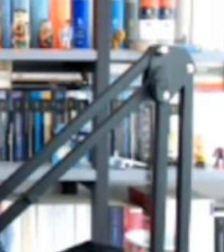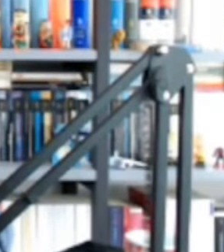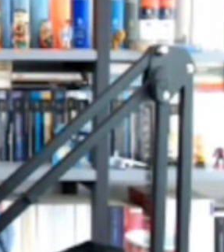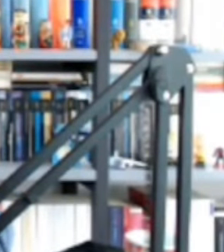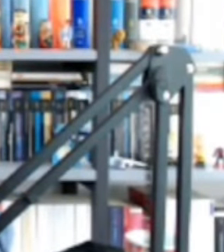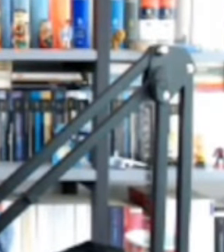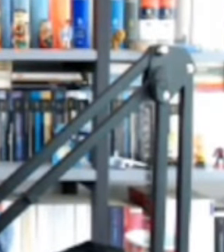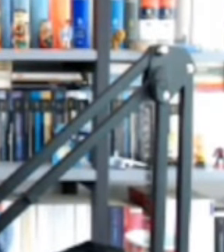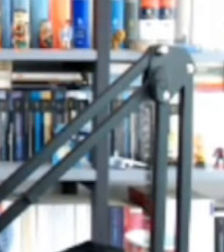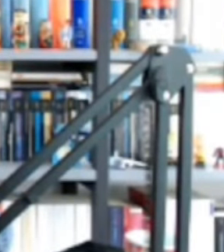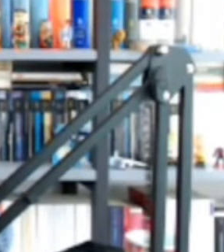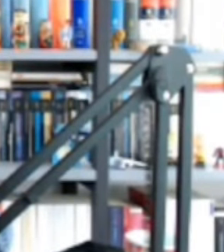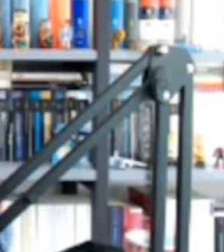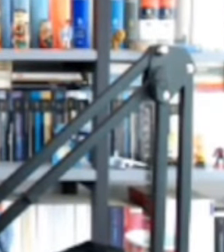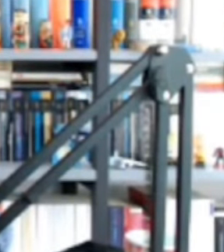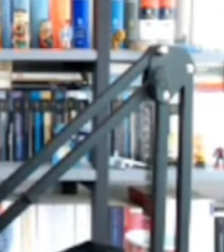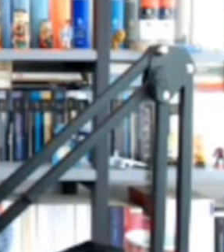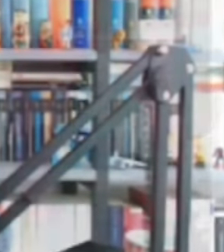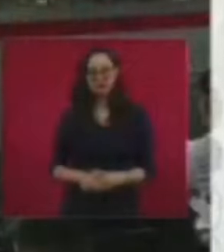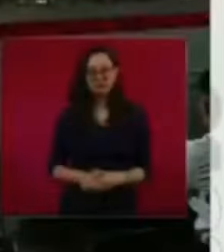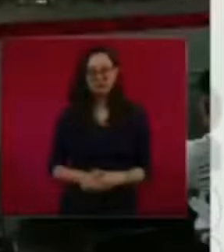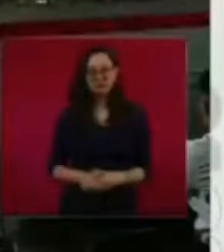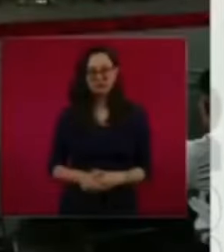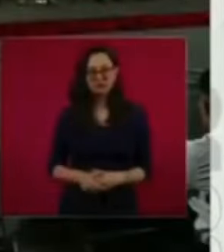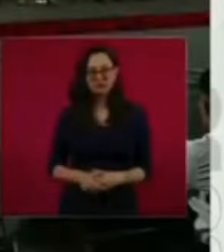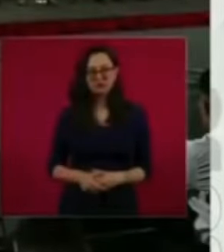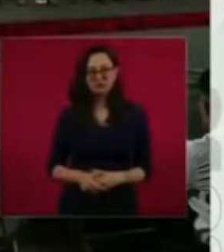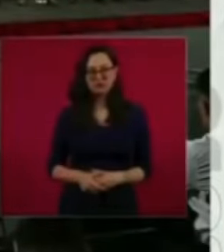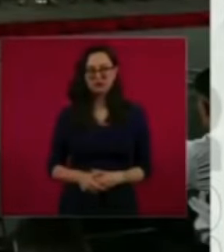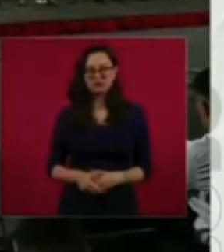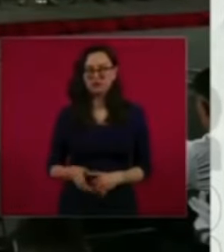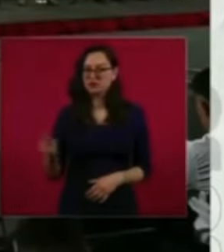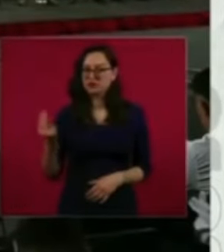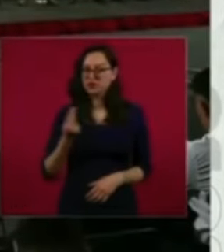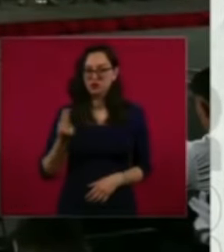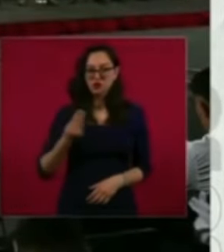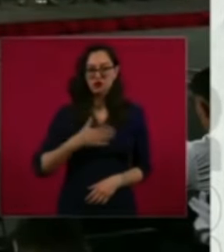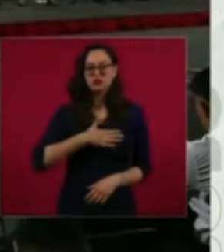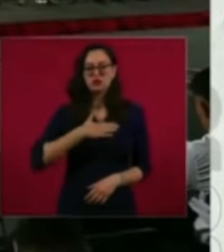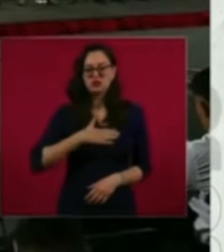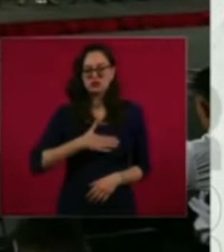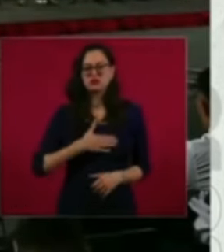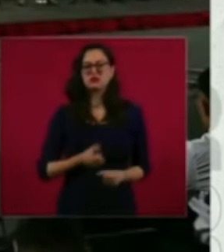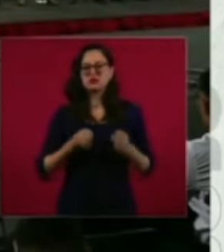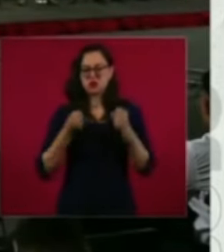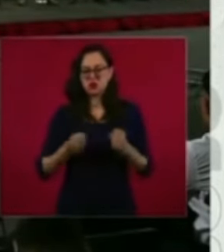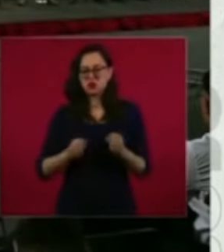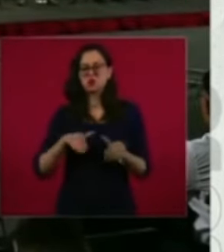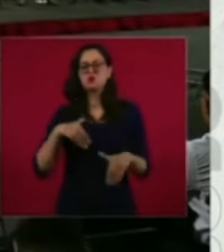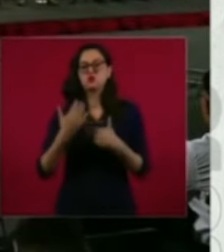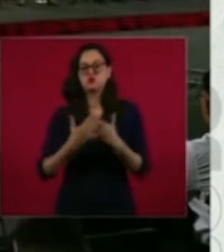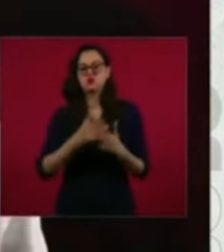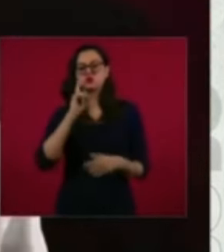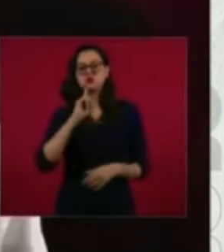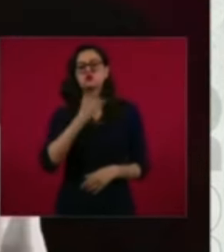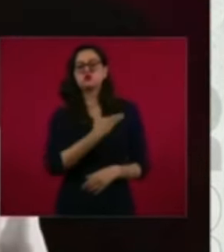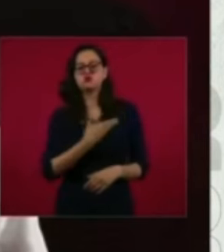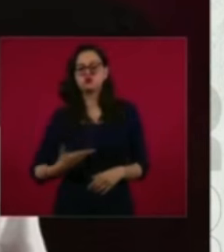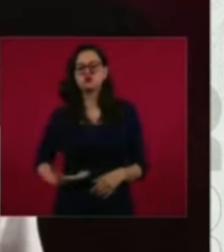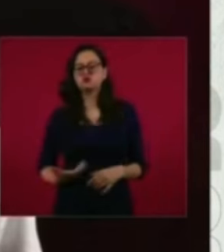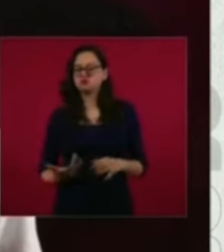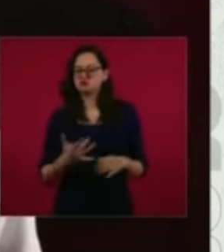querido Don David lo tendrá por ahí y si hablamos de impactos Permítame